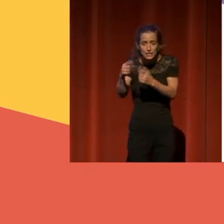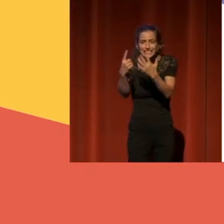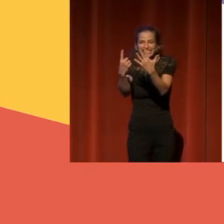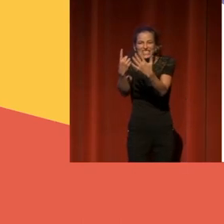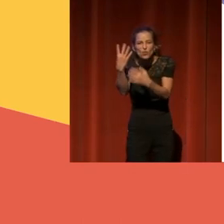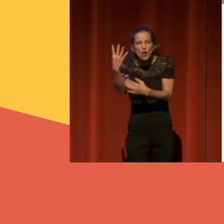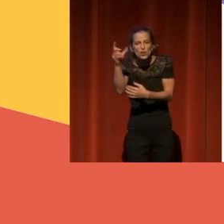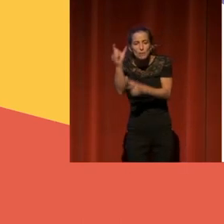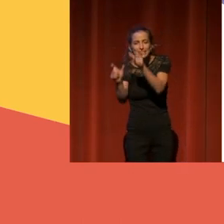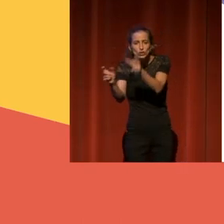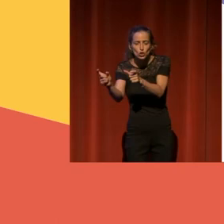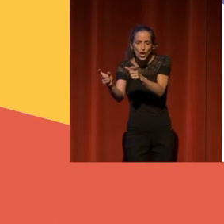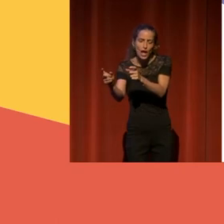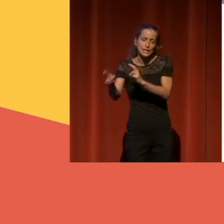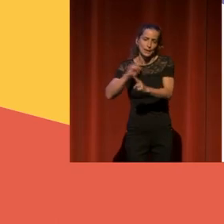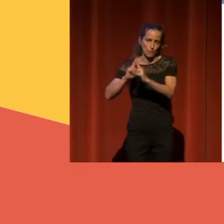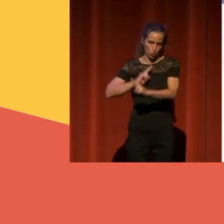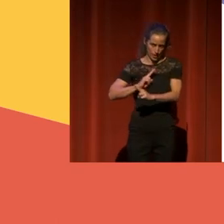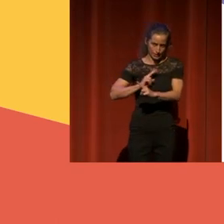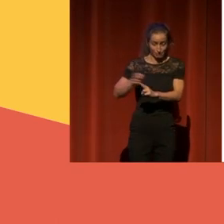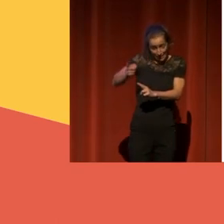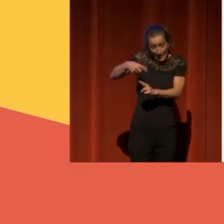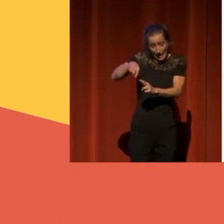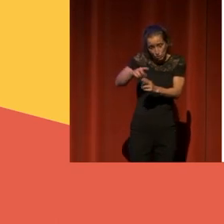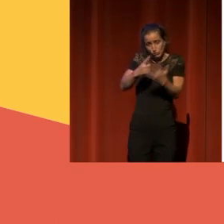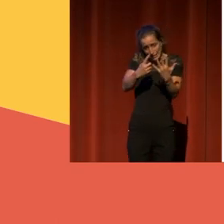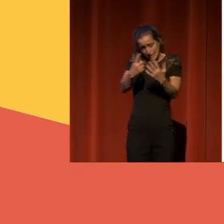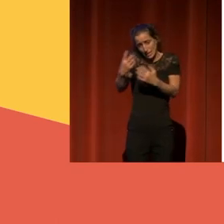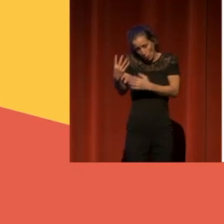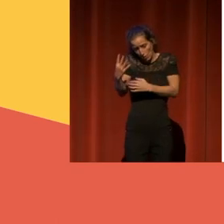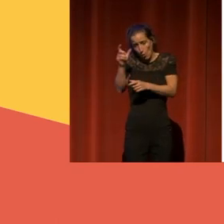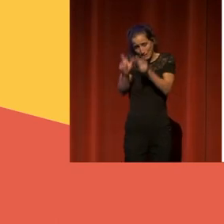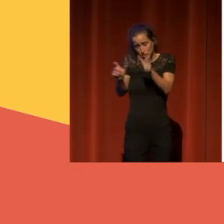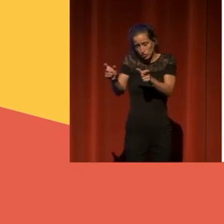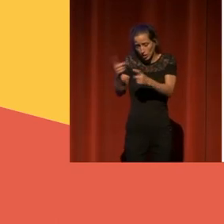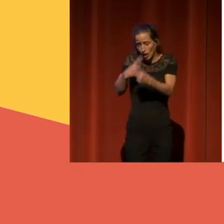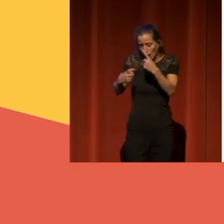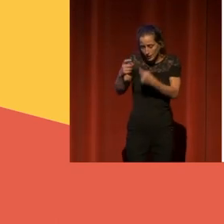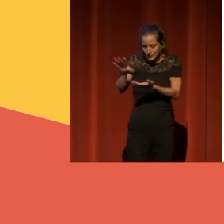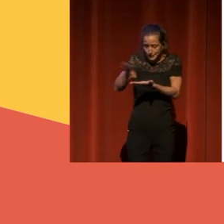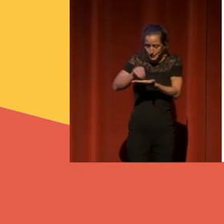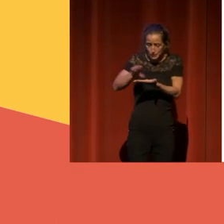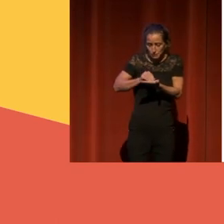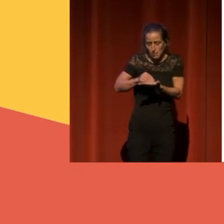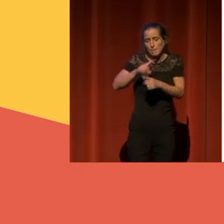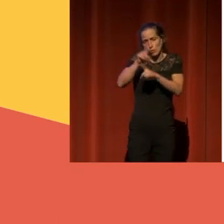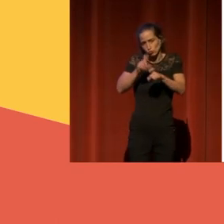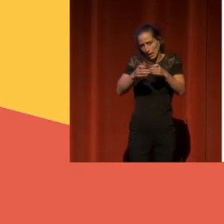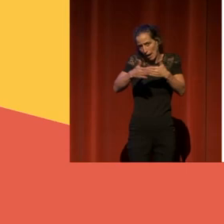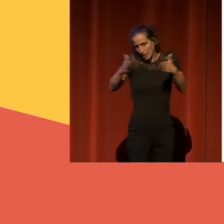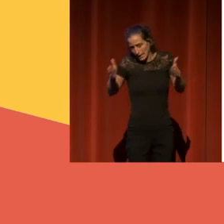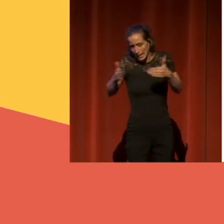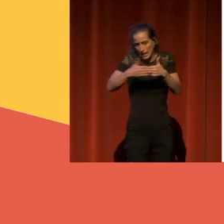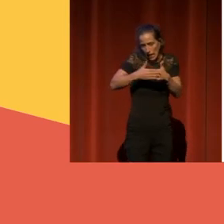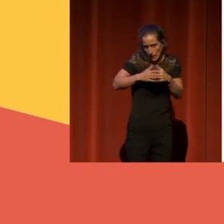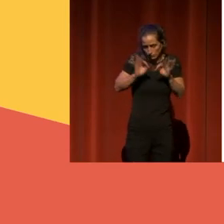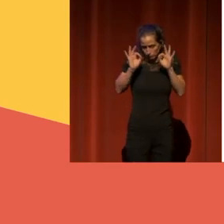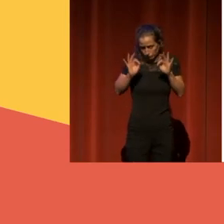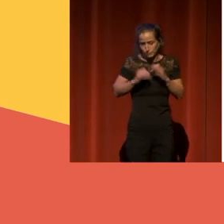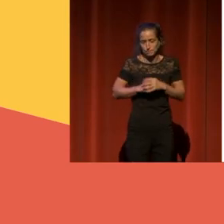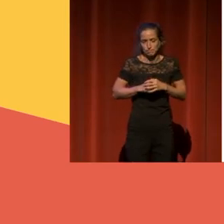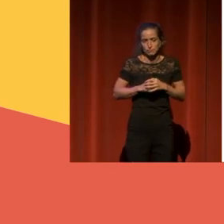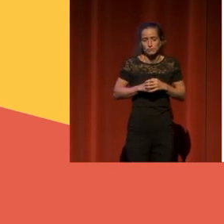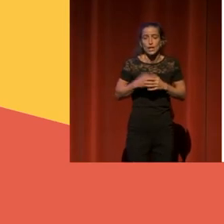las 64 personas pues pudimos procesar información tanto en preguntas abiertas como cerradas. Aquí tenéis unos datos en los que no me